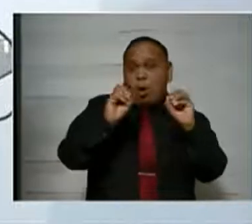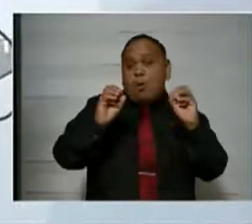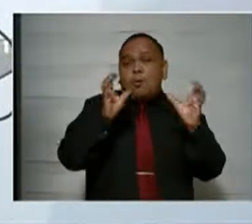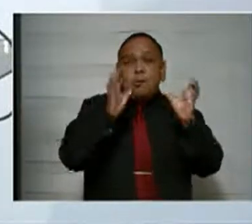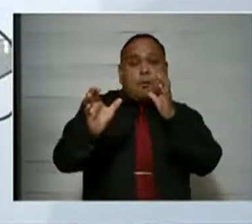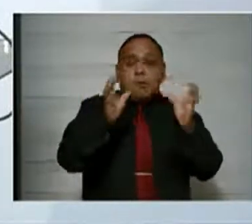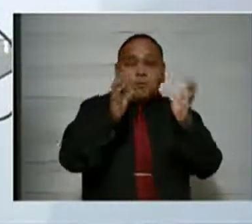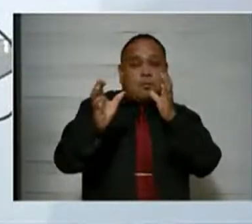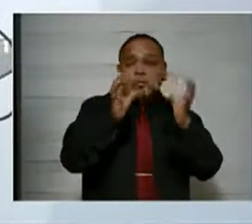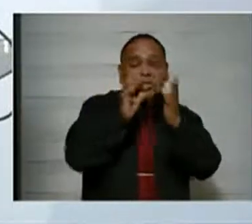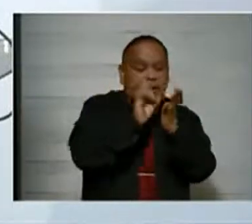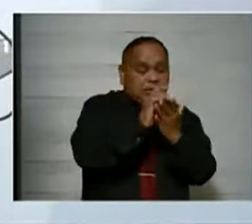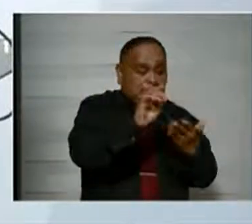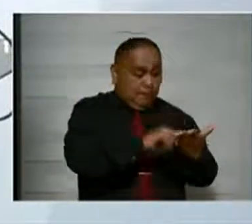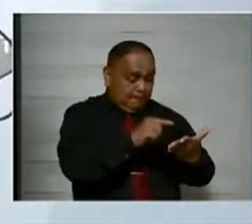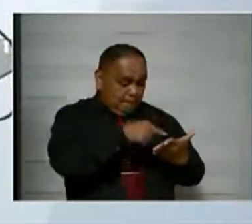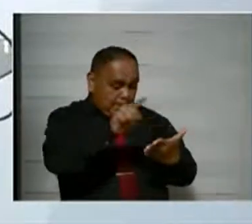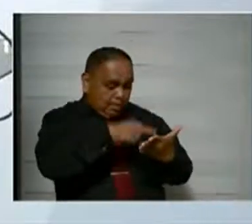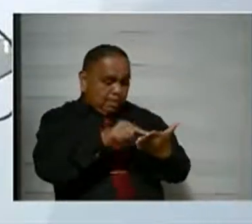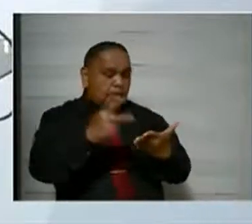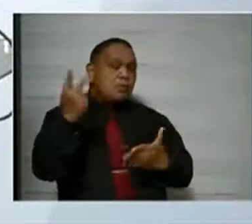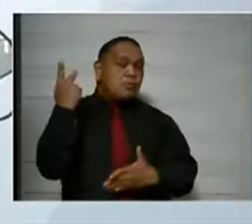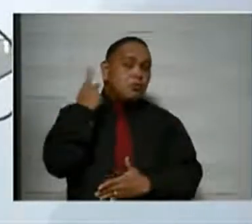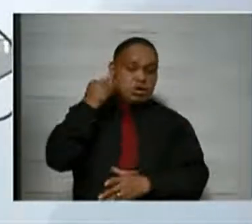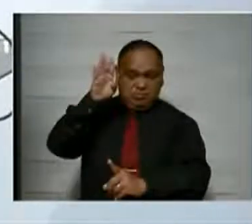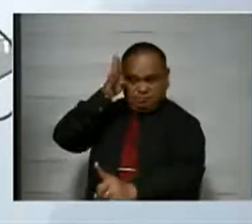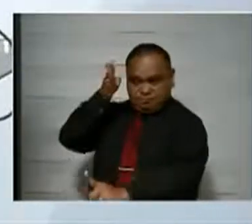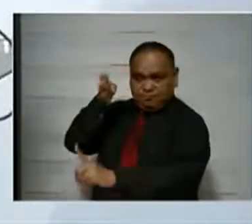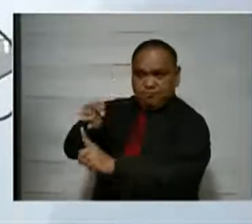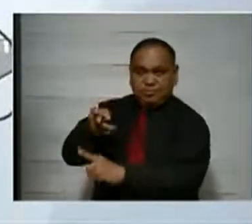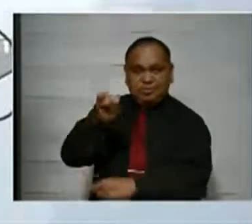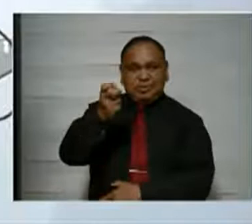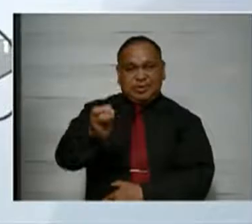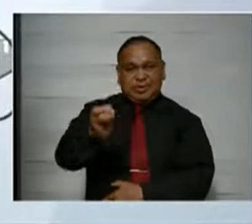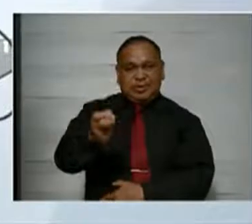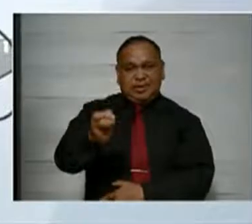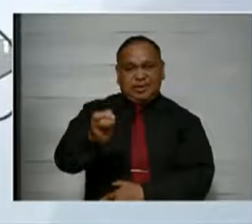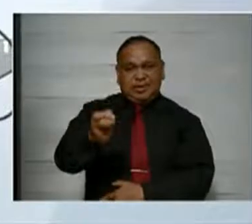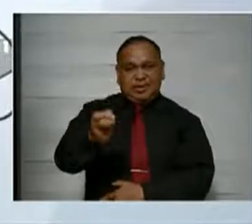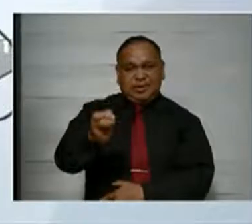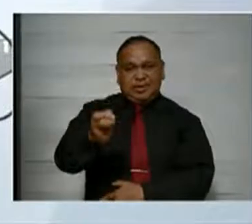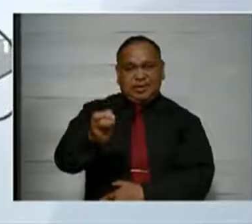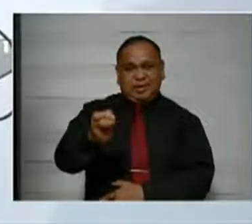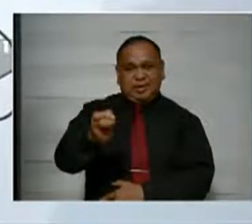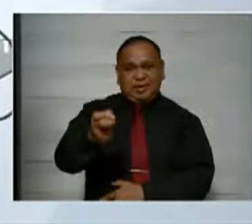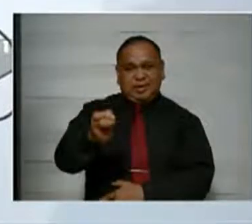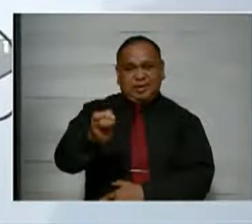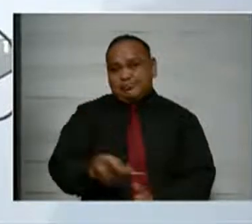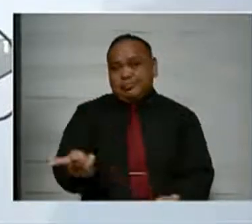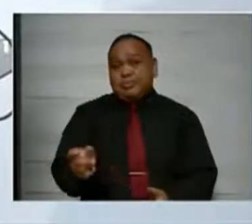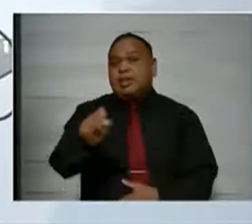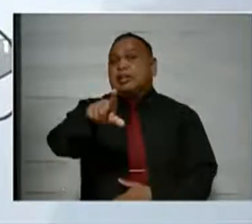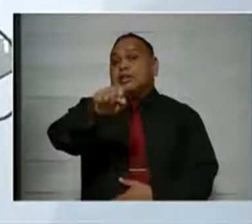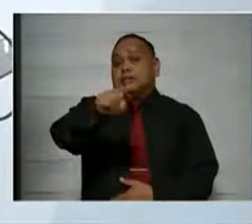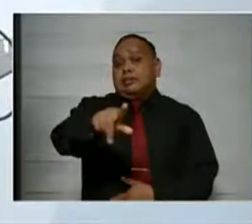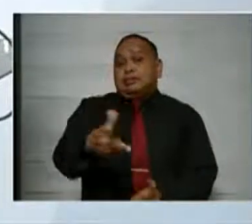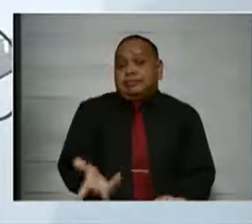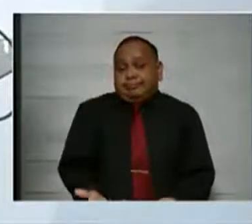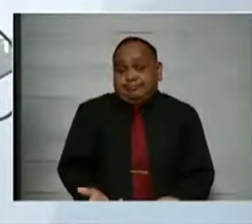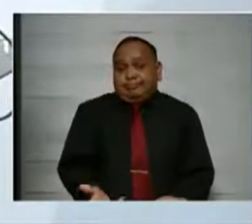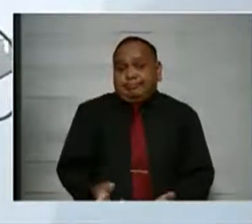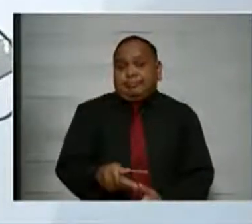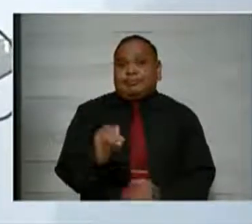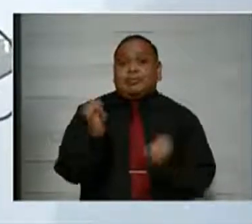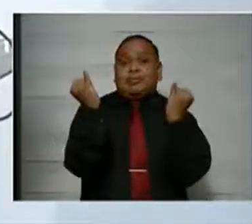privadas para fines políticos es ominoso ahora es lo mismo lo que van